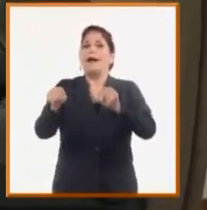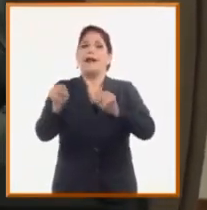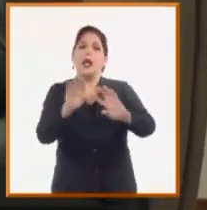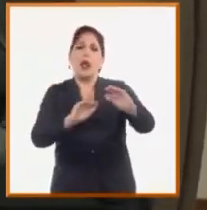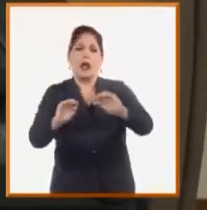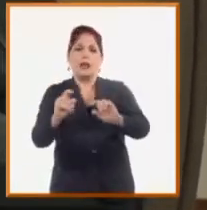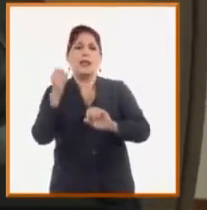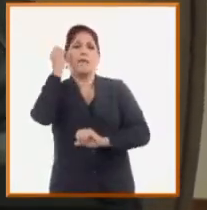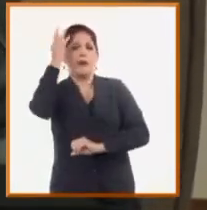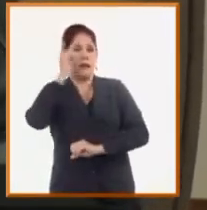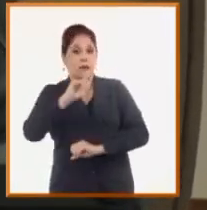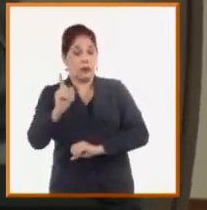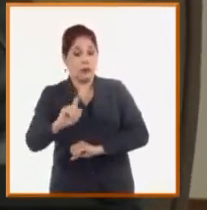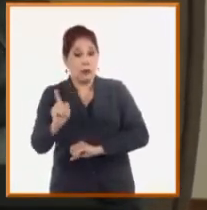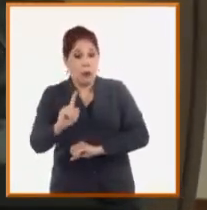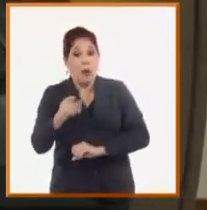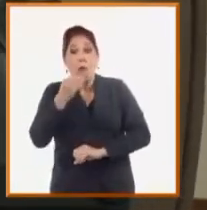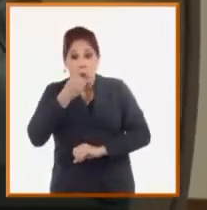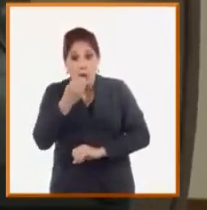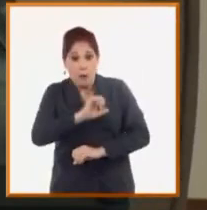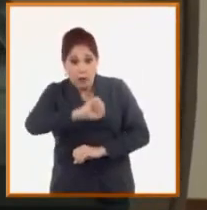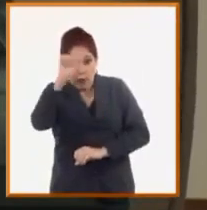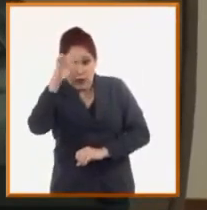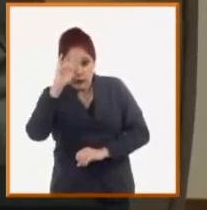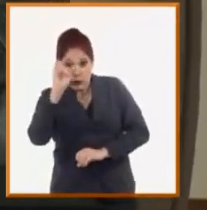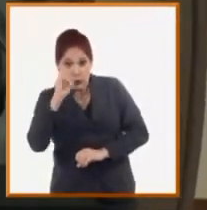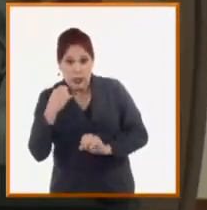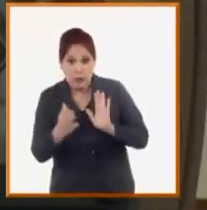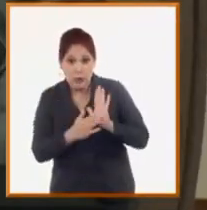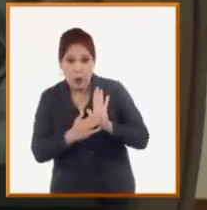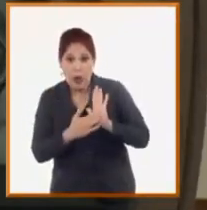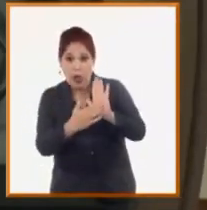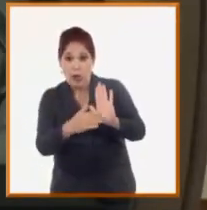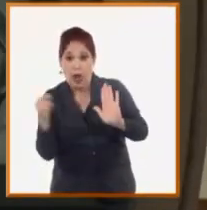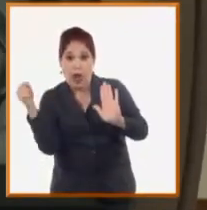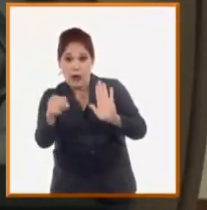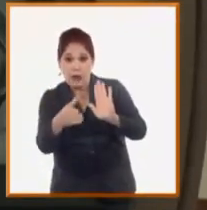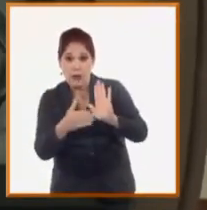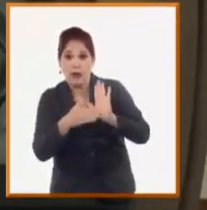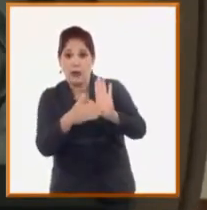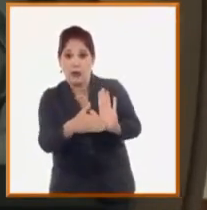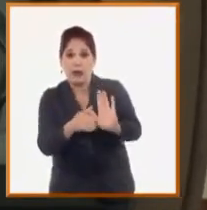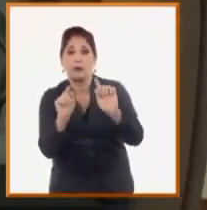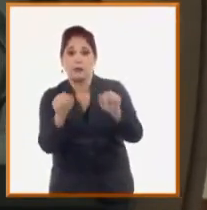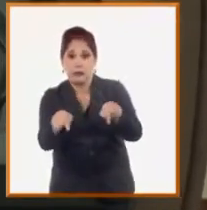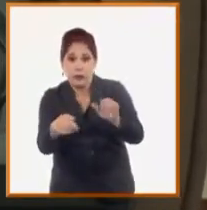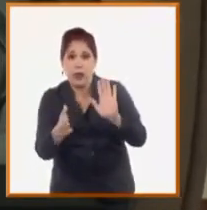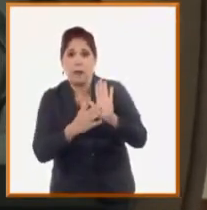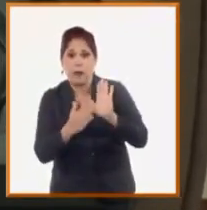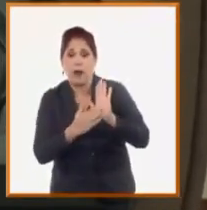porque la vida nos está diciendo que sí lo podemos lograr, porque ahí están las demostraciones de eso.